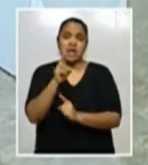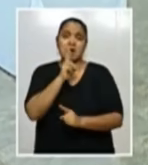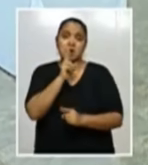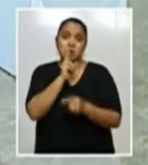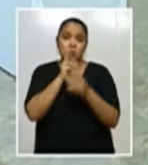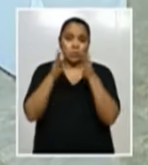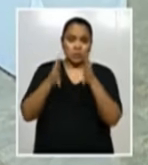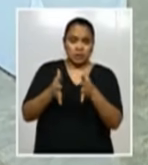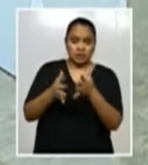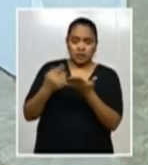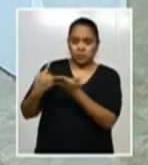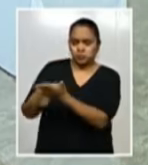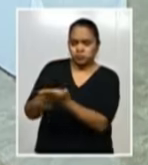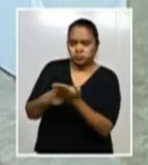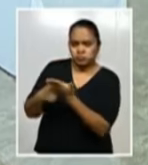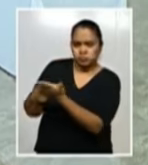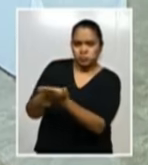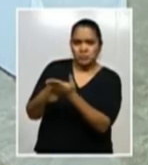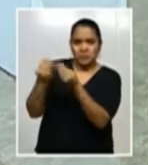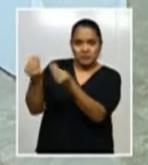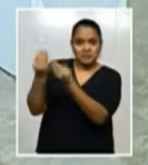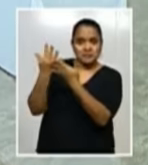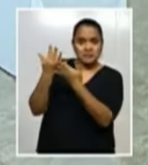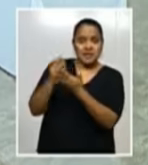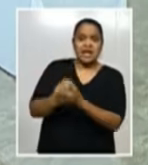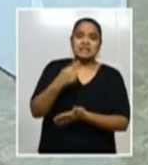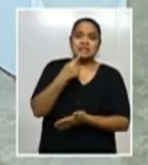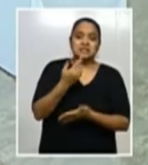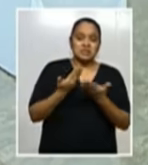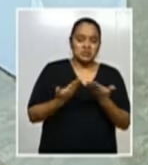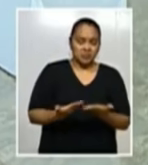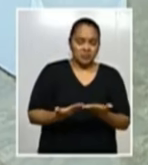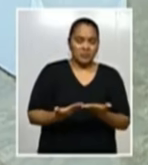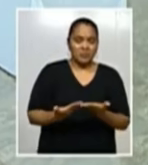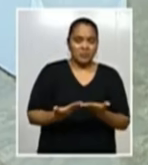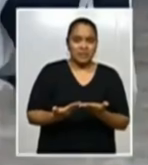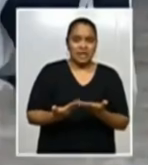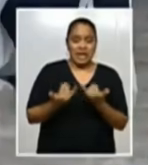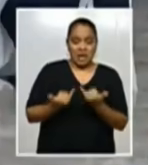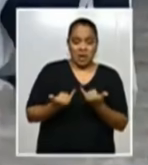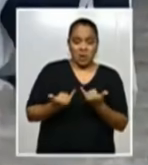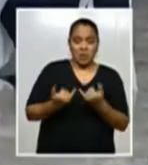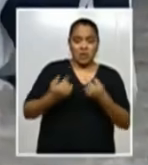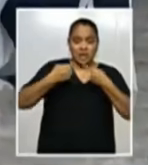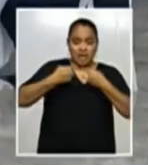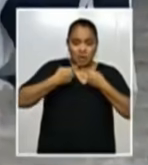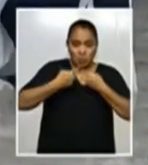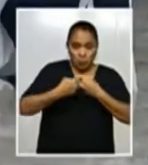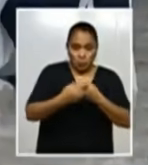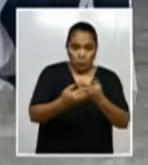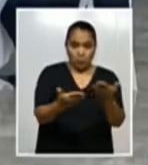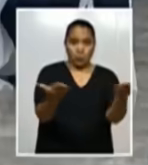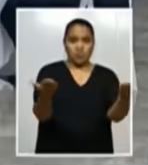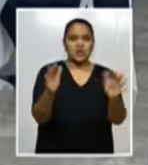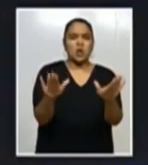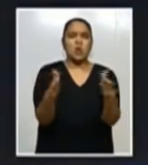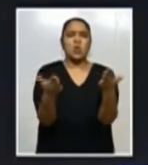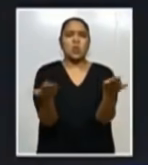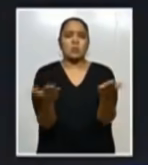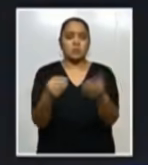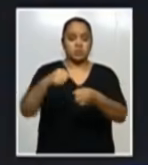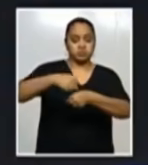muy importante en términos de el nuevo abordaje que le estaremos dando, esperamos, a este último tramo de enfrentar la